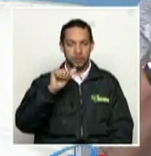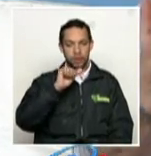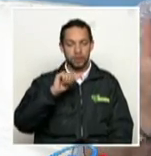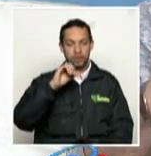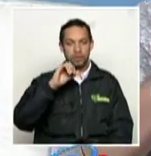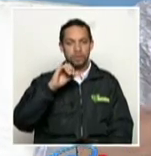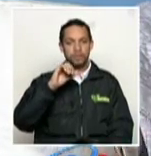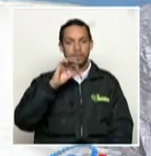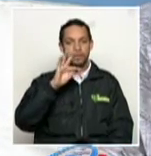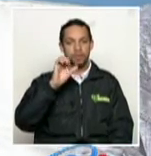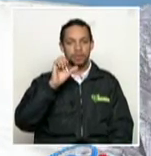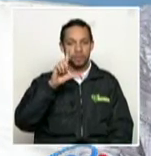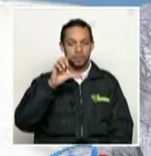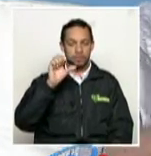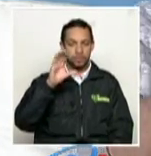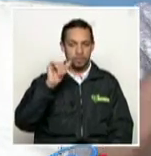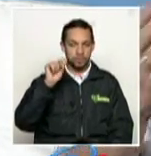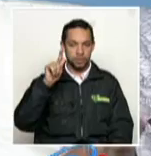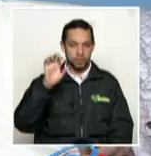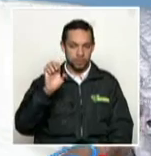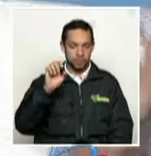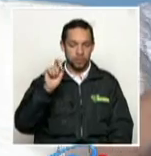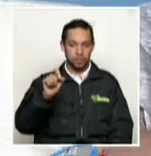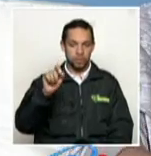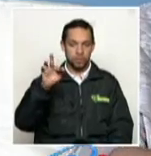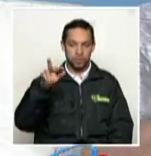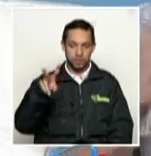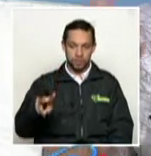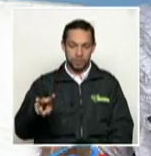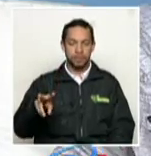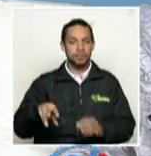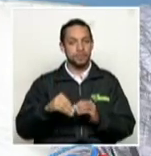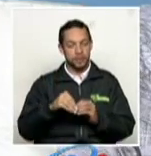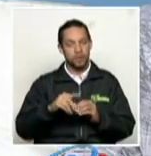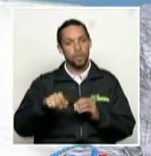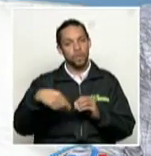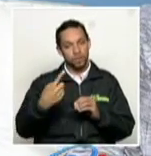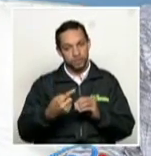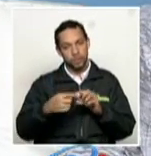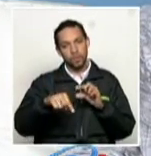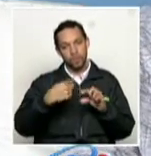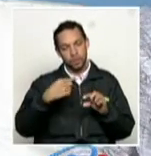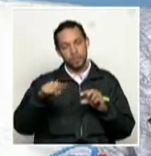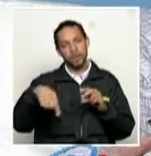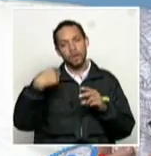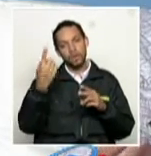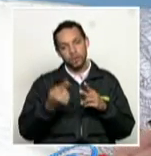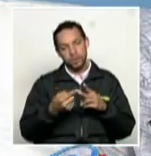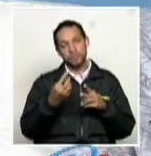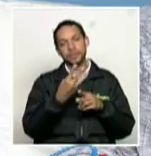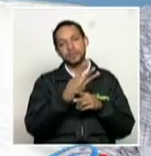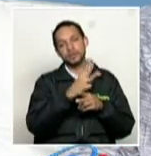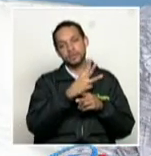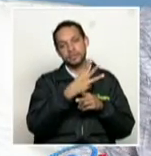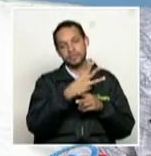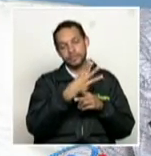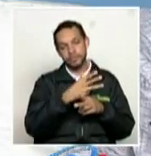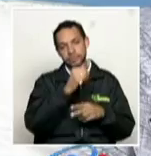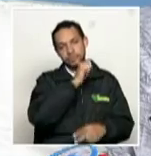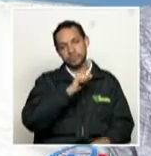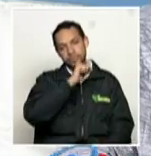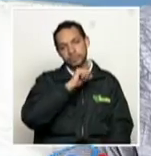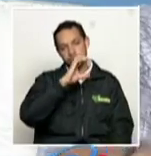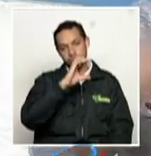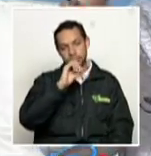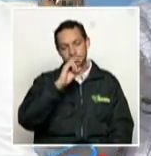oportunidad, vamos con correos electrónicos. En otro programa le damos oportunidad a las preguntas por el Twitter